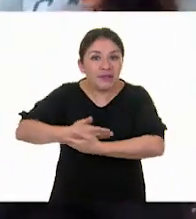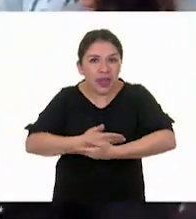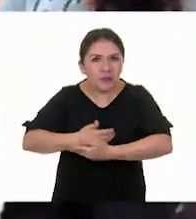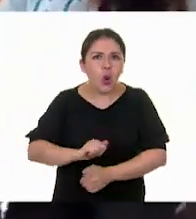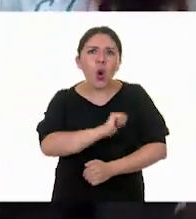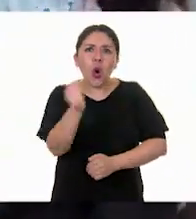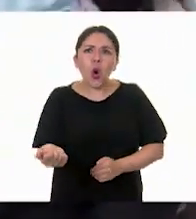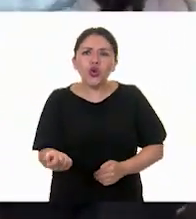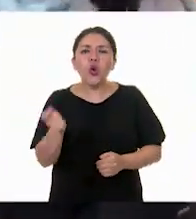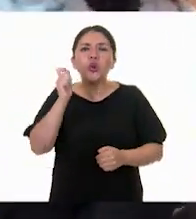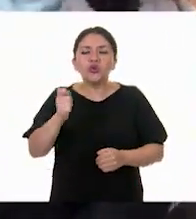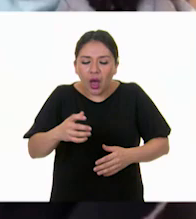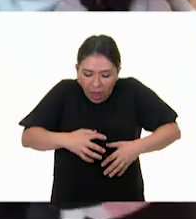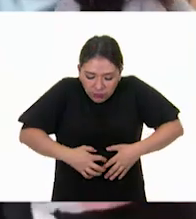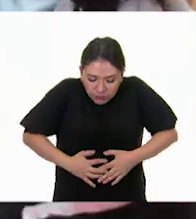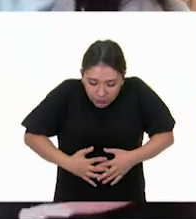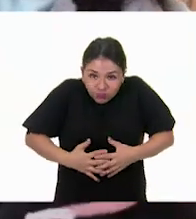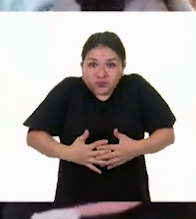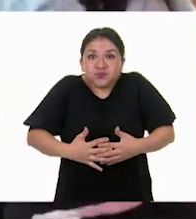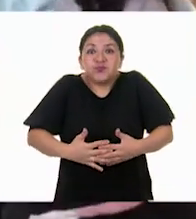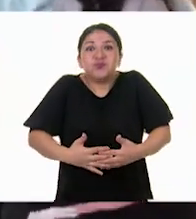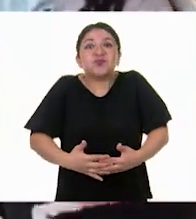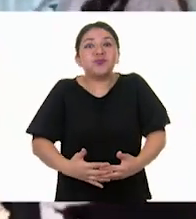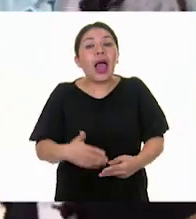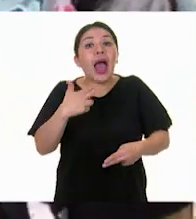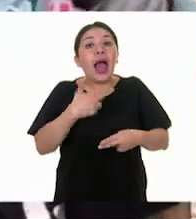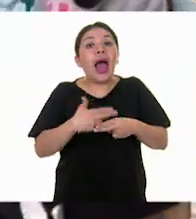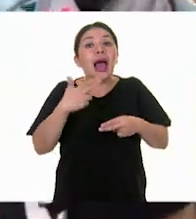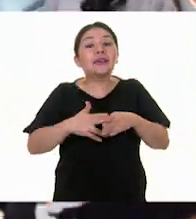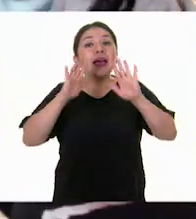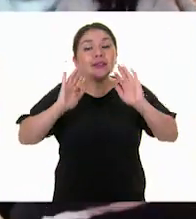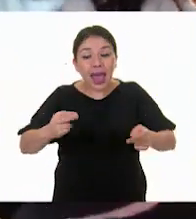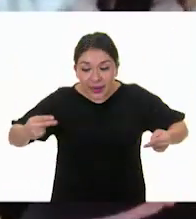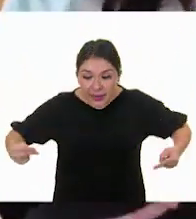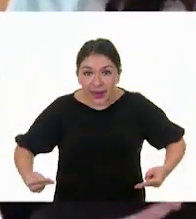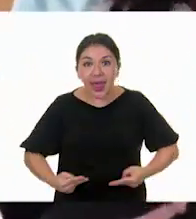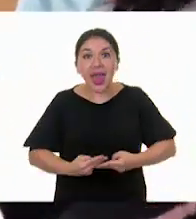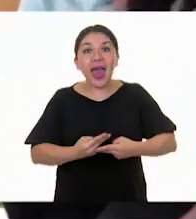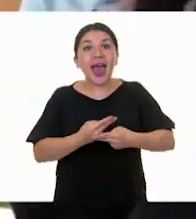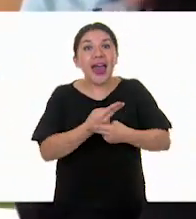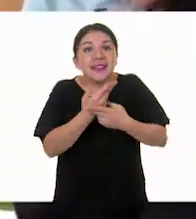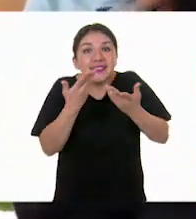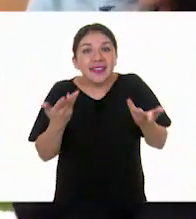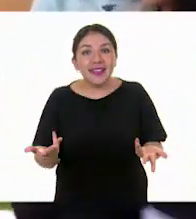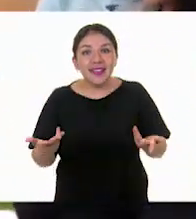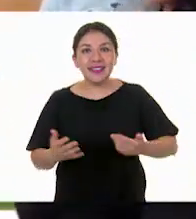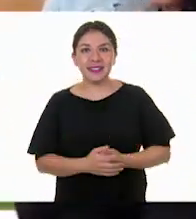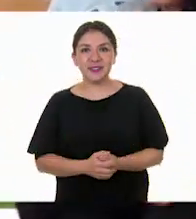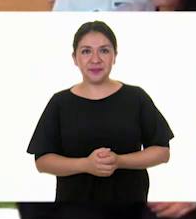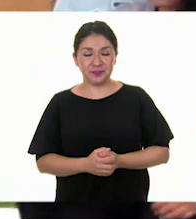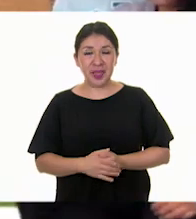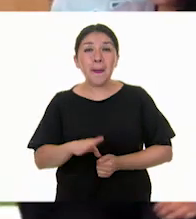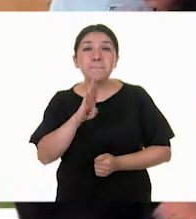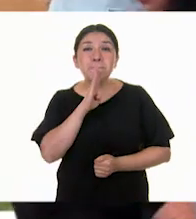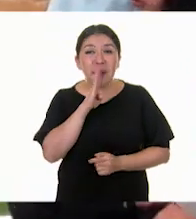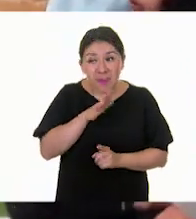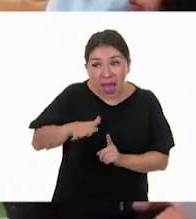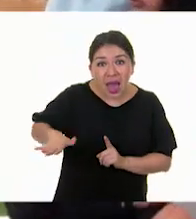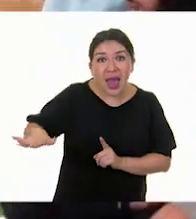los llevan dentro de su barriga hasta que nacen. Las